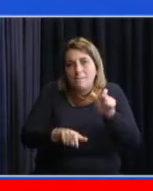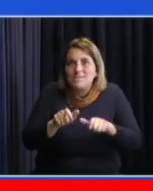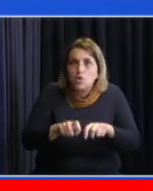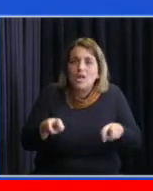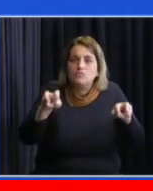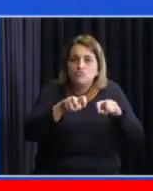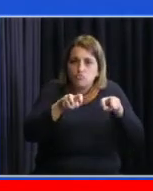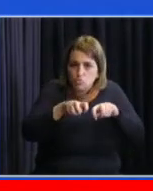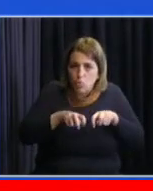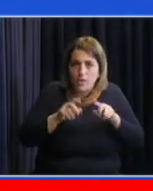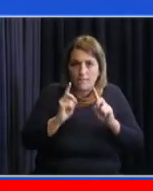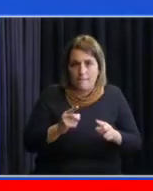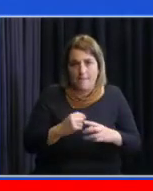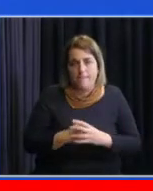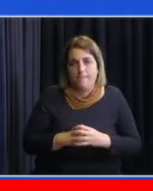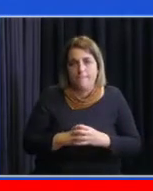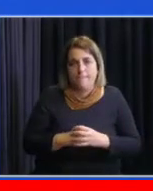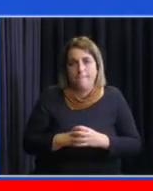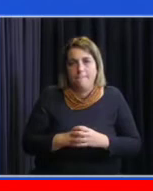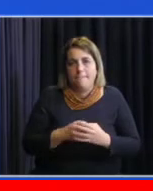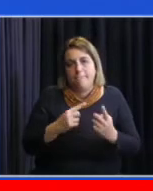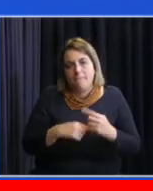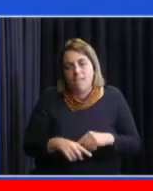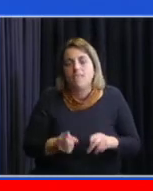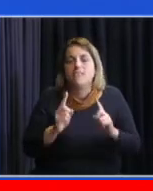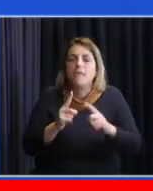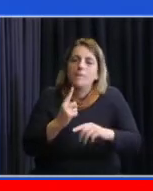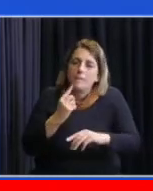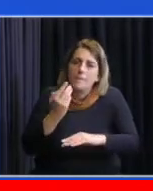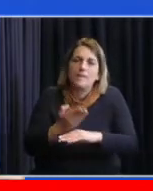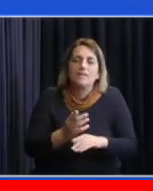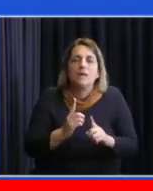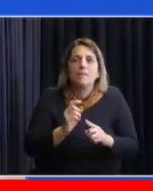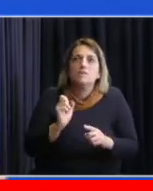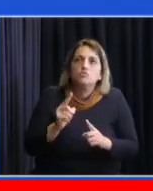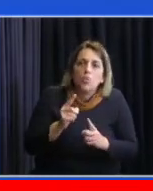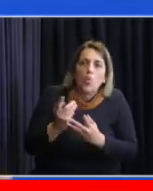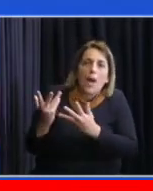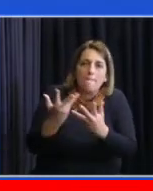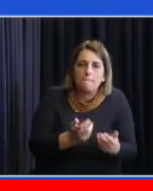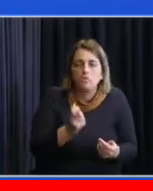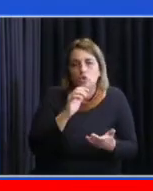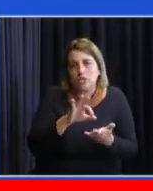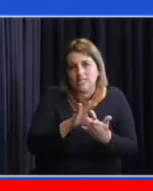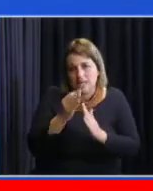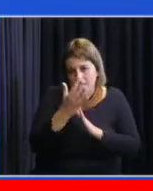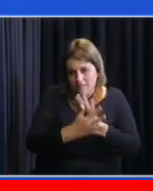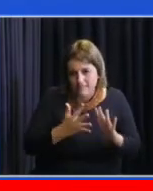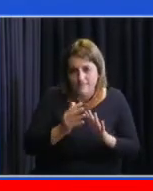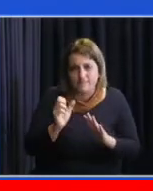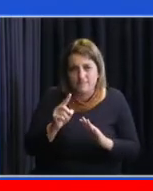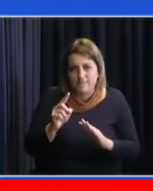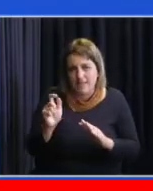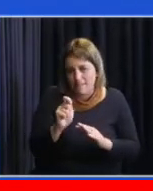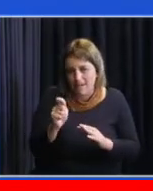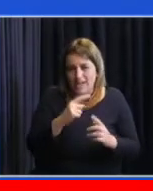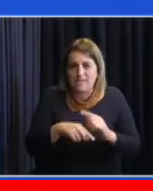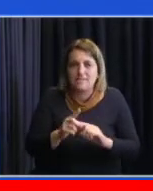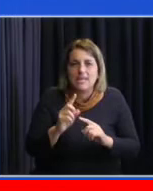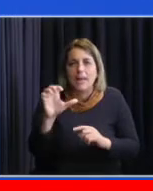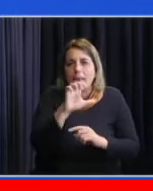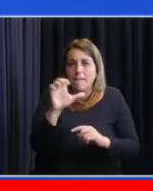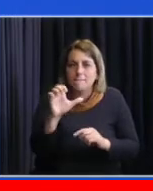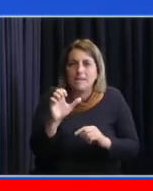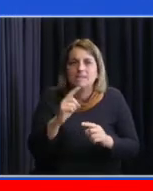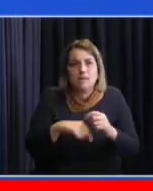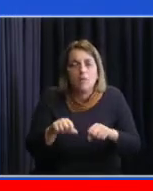tener. Y en ese sentido, también en colaboración con el SINAE y con las empresas, va a haber a disposición de